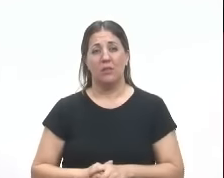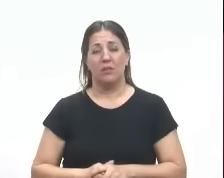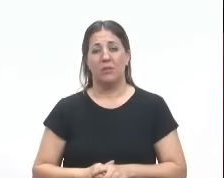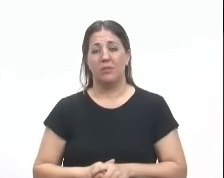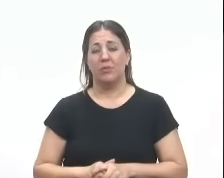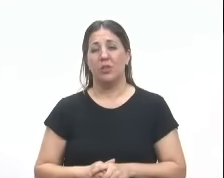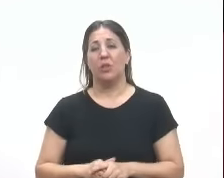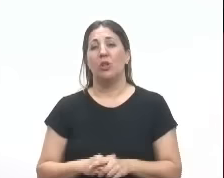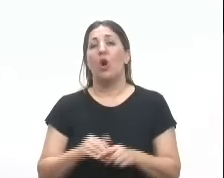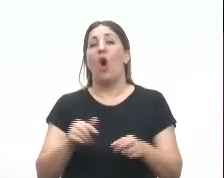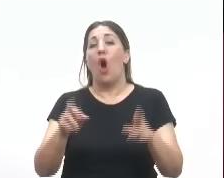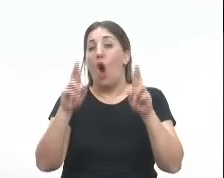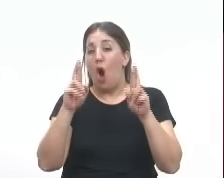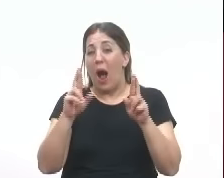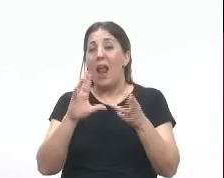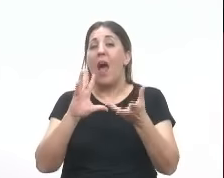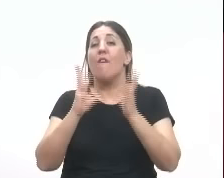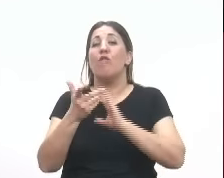que cambien en su actitud.